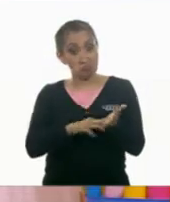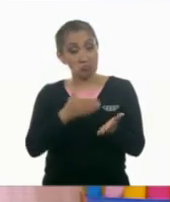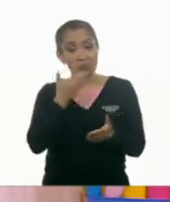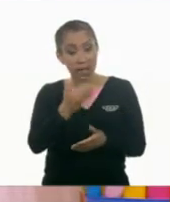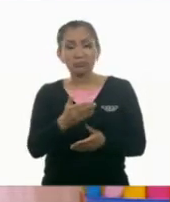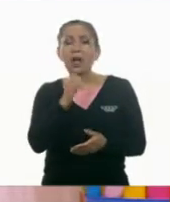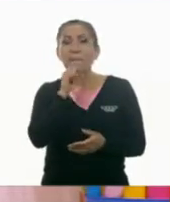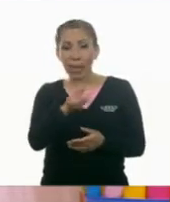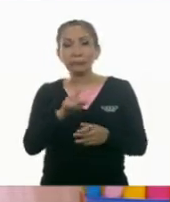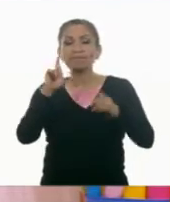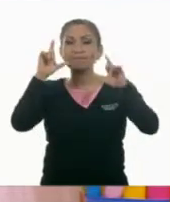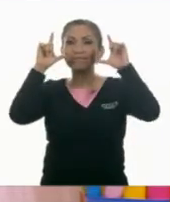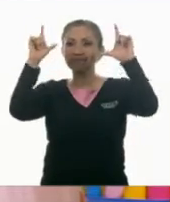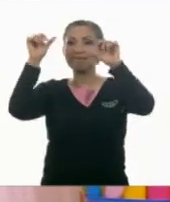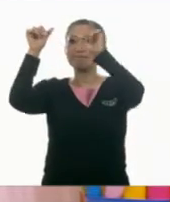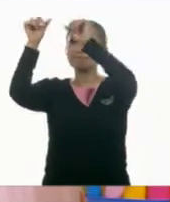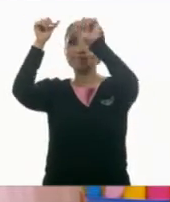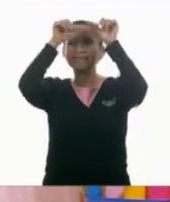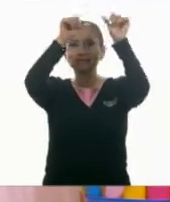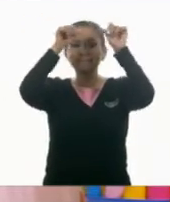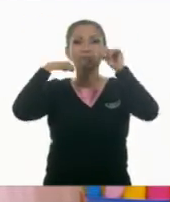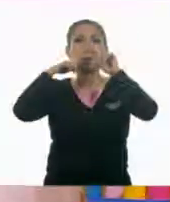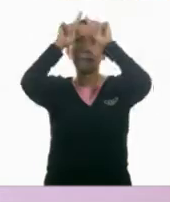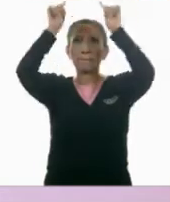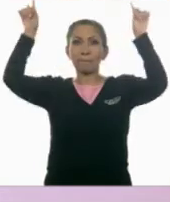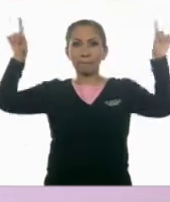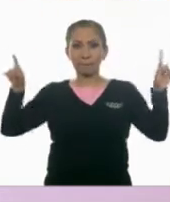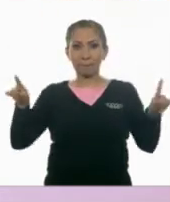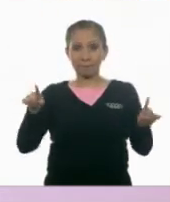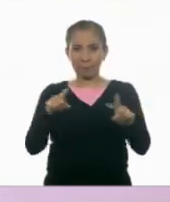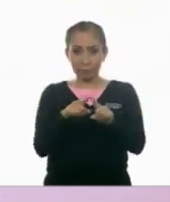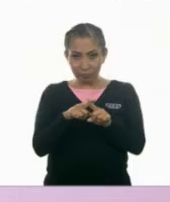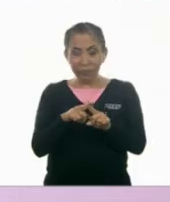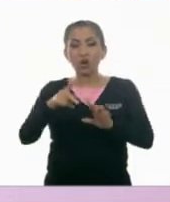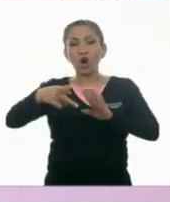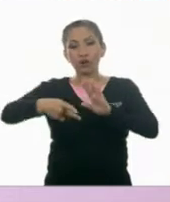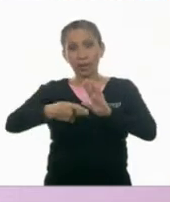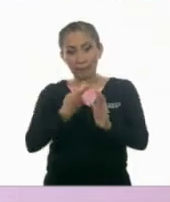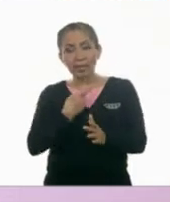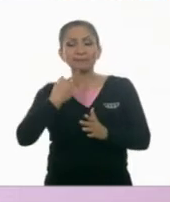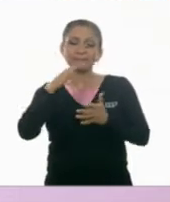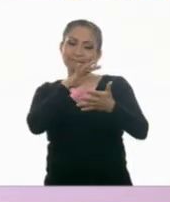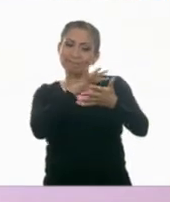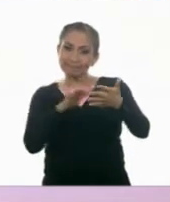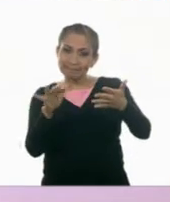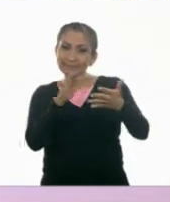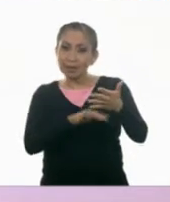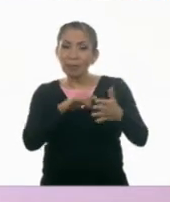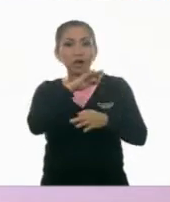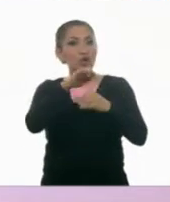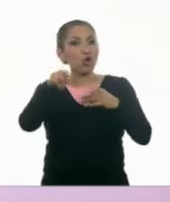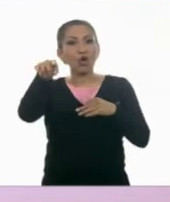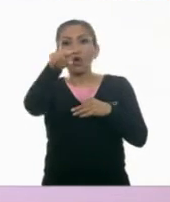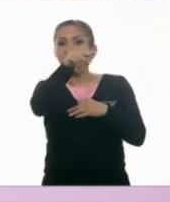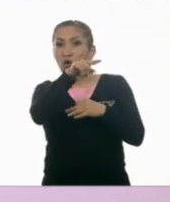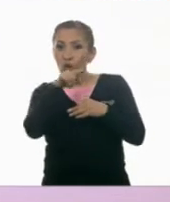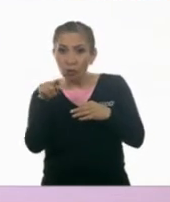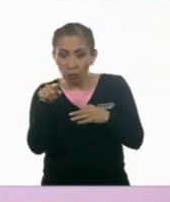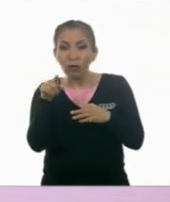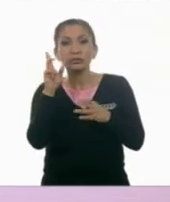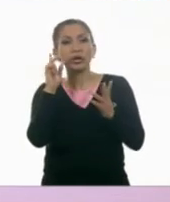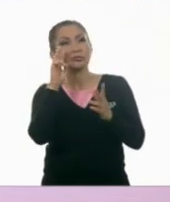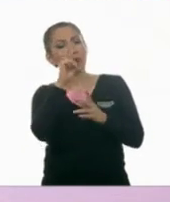que también vamos a pegar esa idea en el pizarrón y nuevamente vamos a darle lectura para que todas y